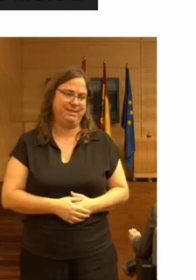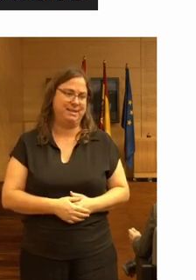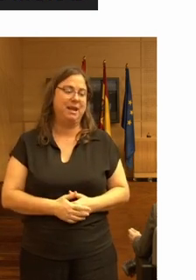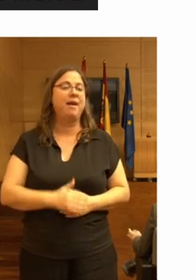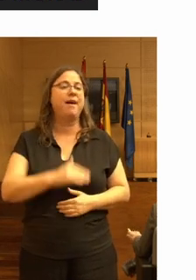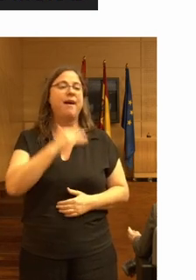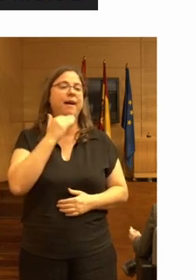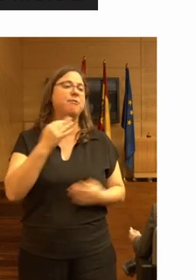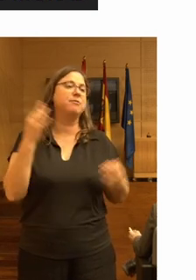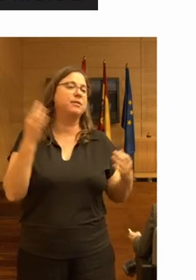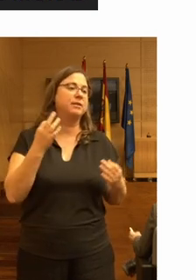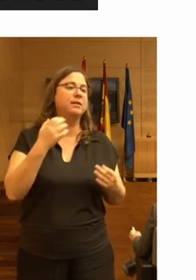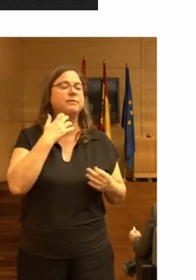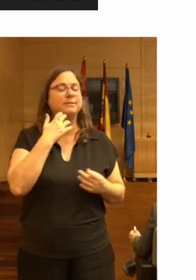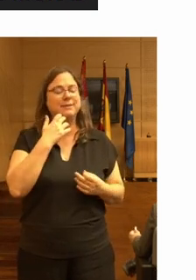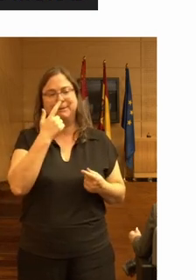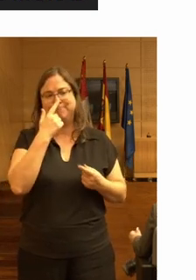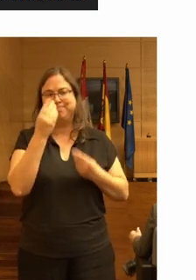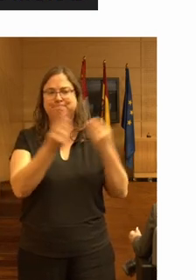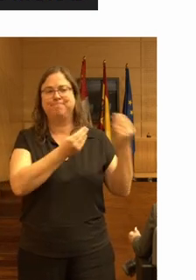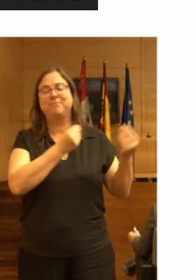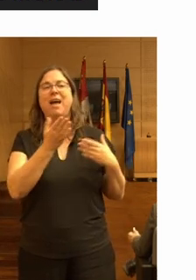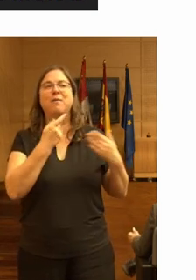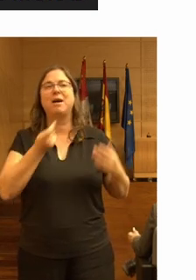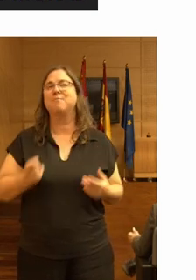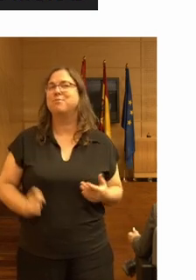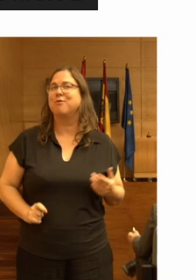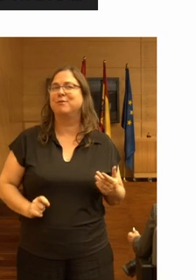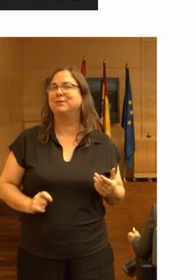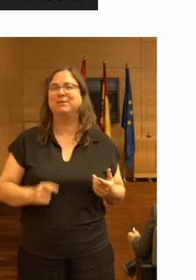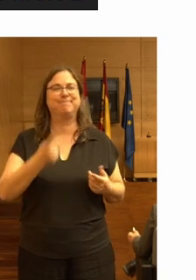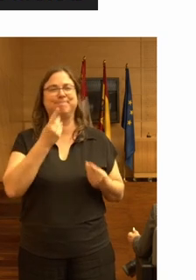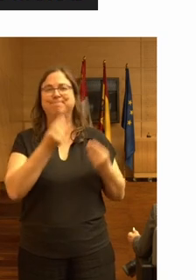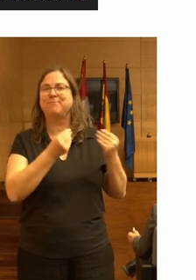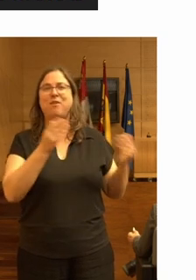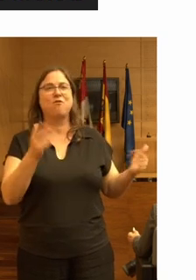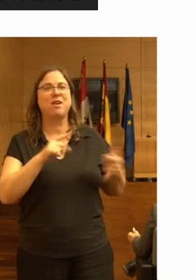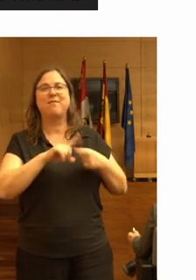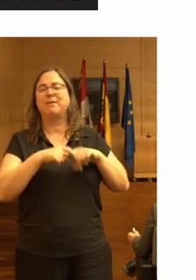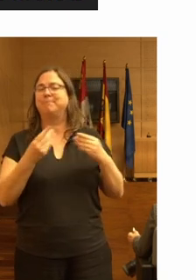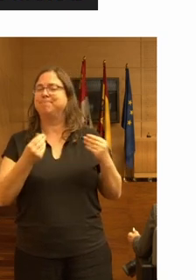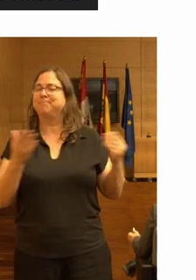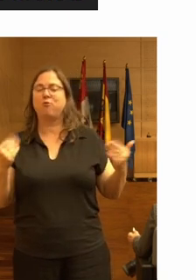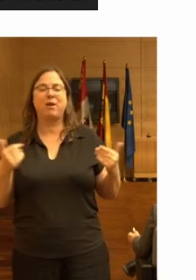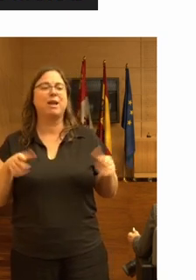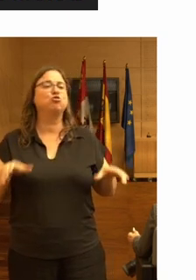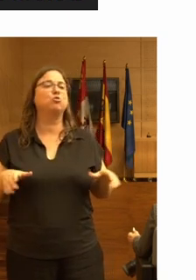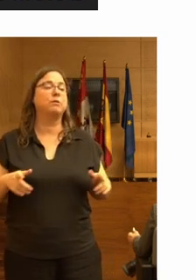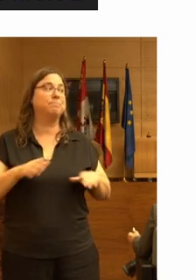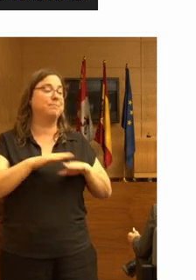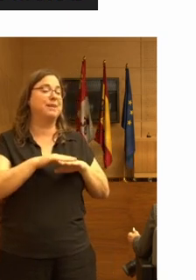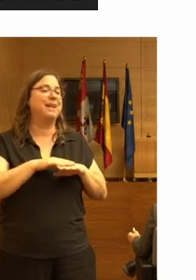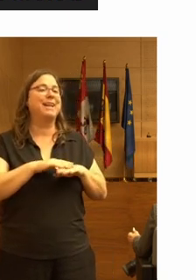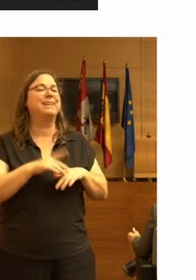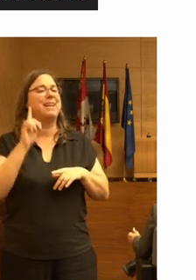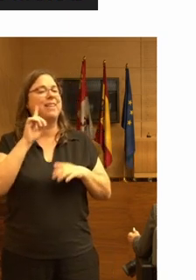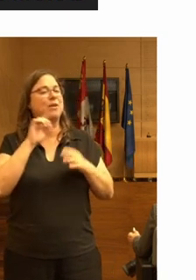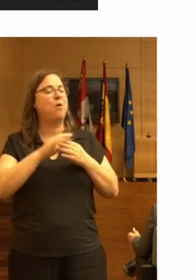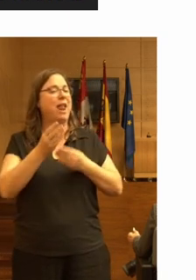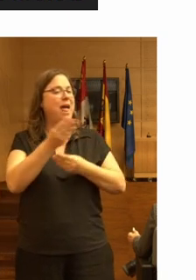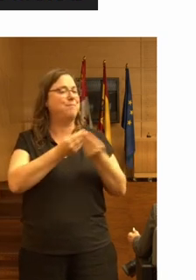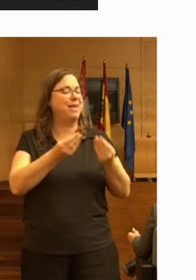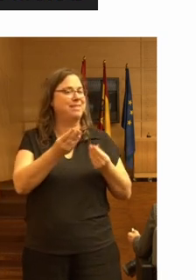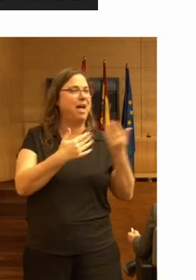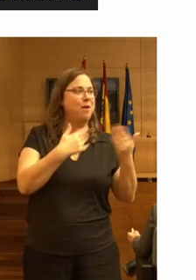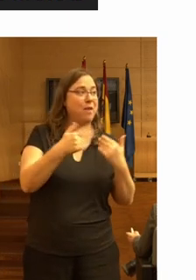algo que ya se respira cuando hablas con los profesionales de los centros, cuando hablas con las familias. Nada tiene que ver el ambiente